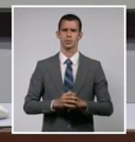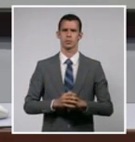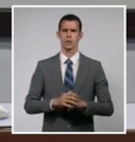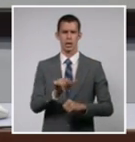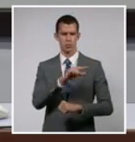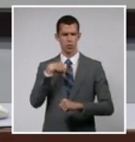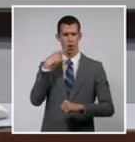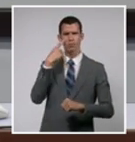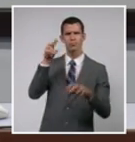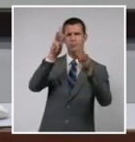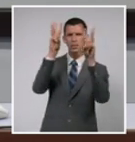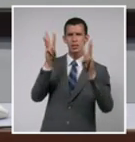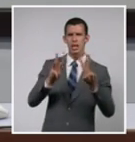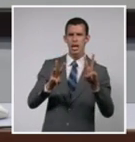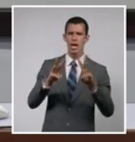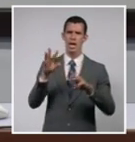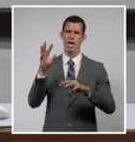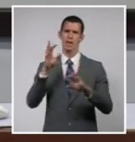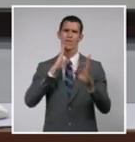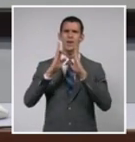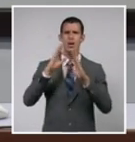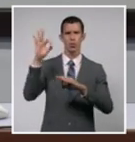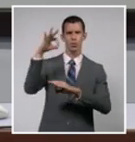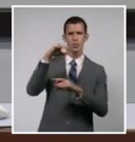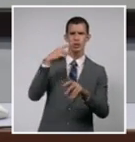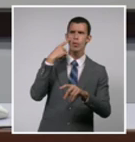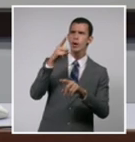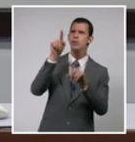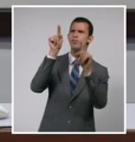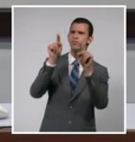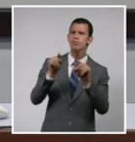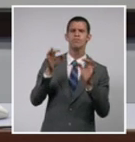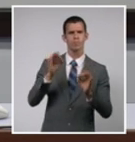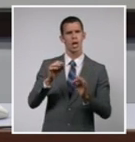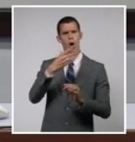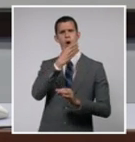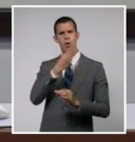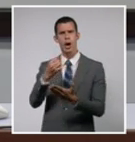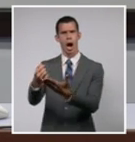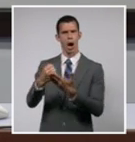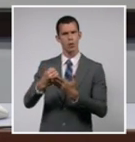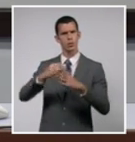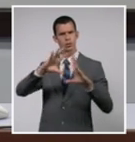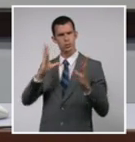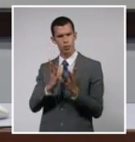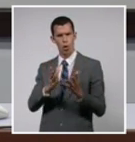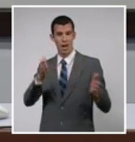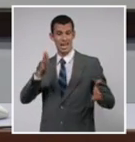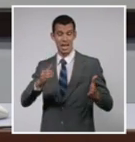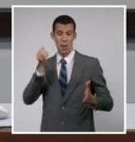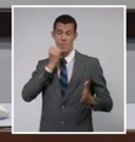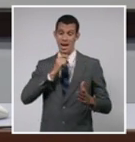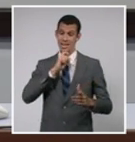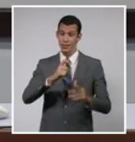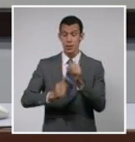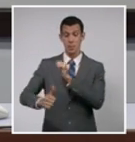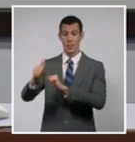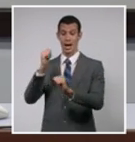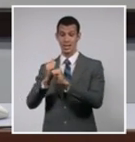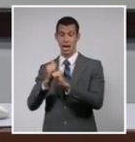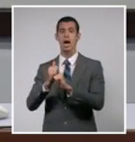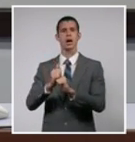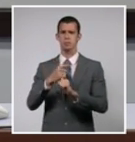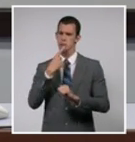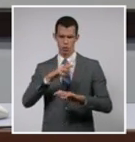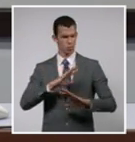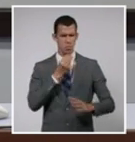están planteando ya su disposición para estar también en esta etapa aportando, y también ha llevado mucha